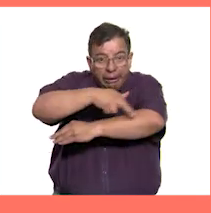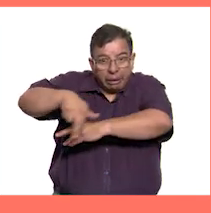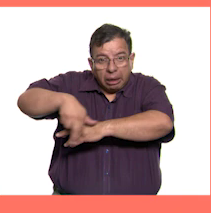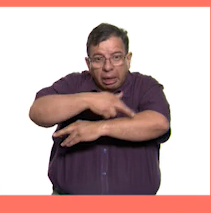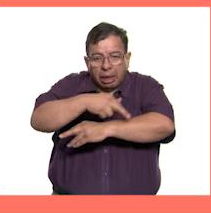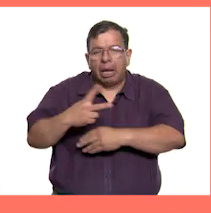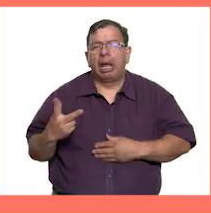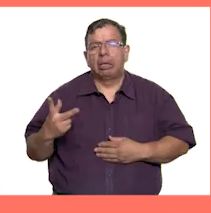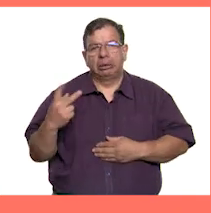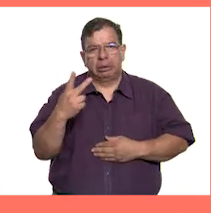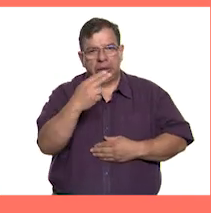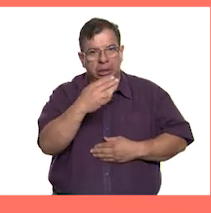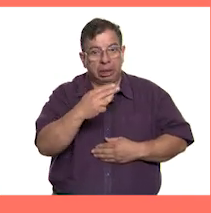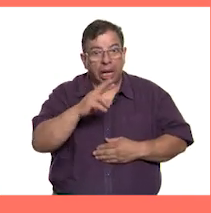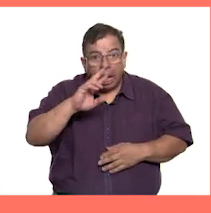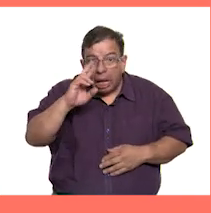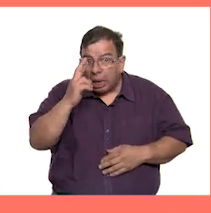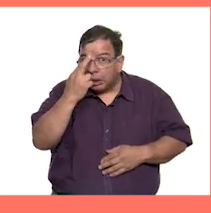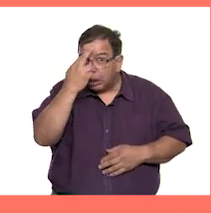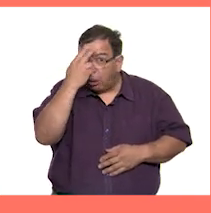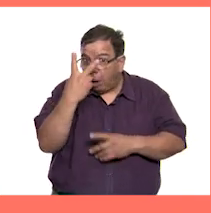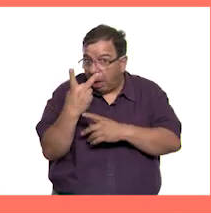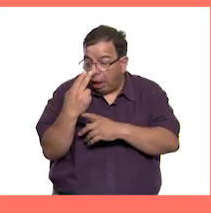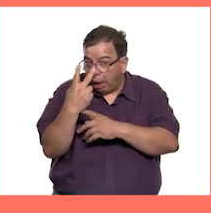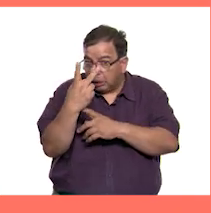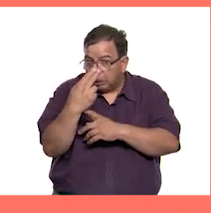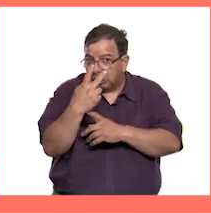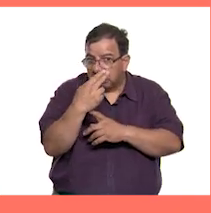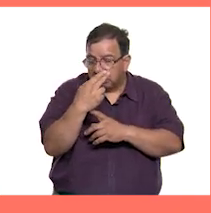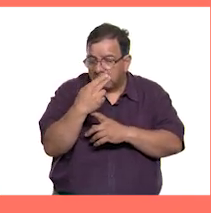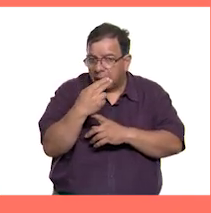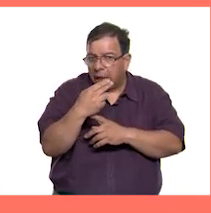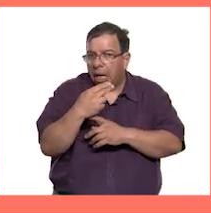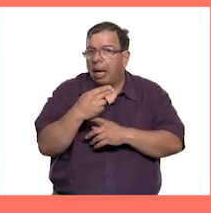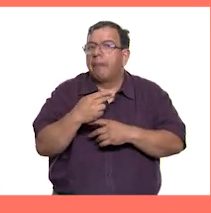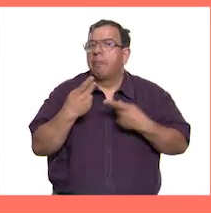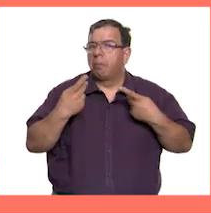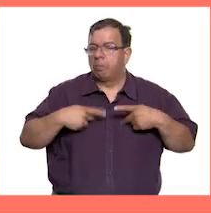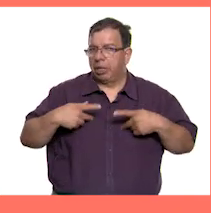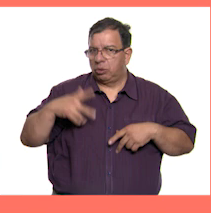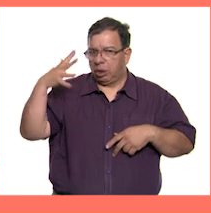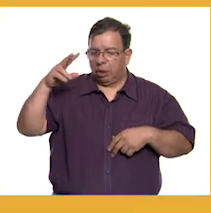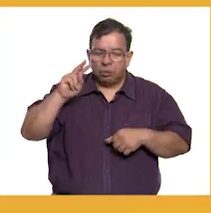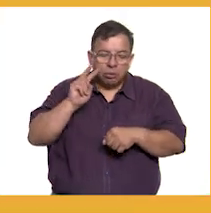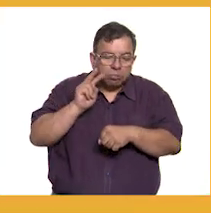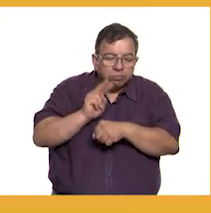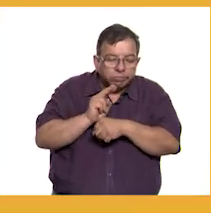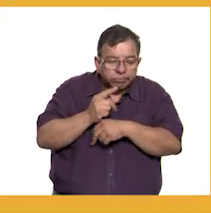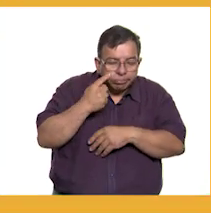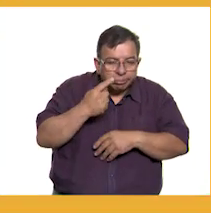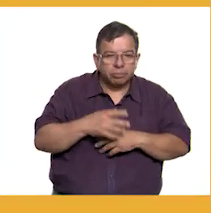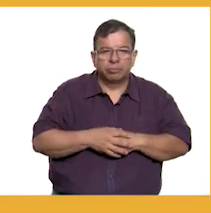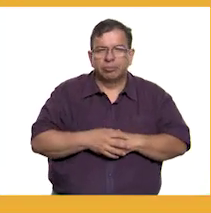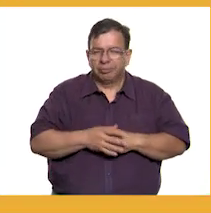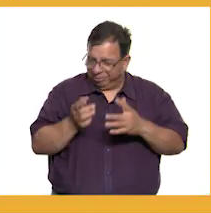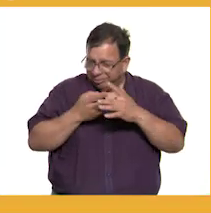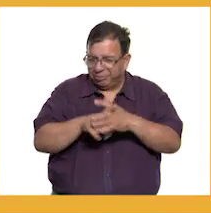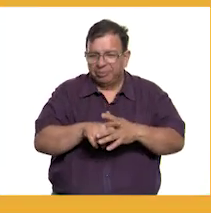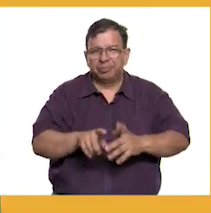y tijeras. Recuerda que la manipulación de estas debe estar supervisada por un adulto.